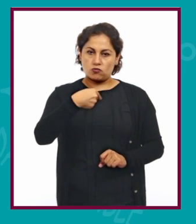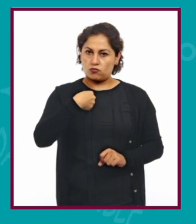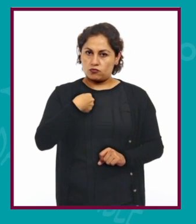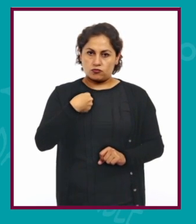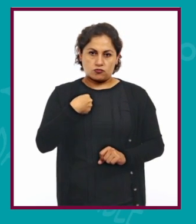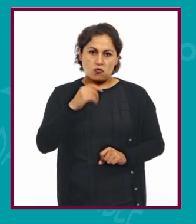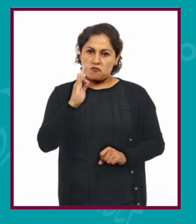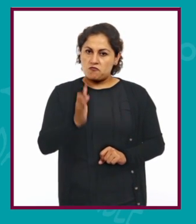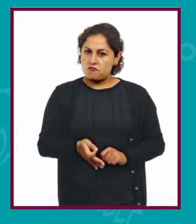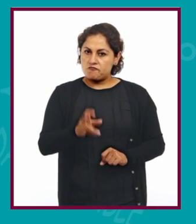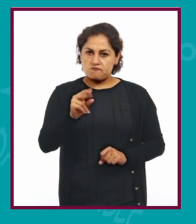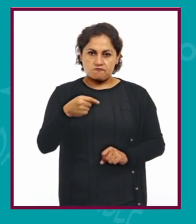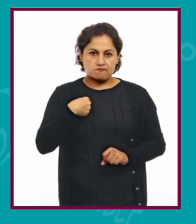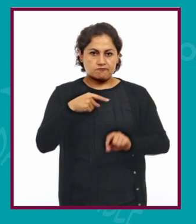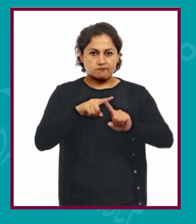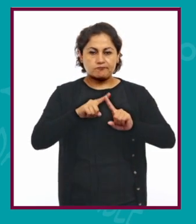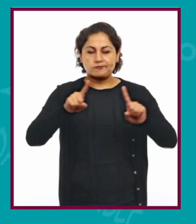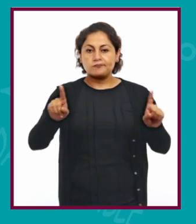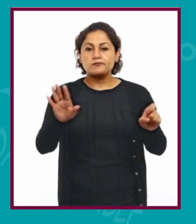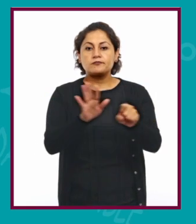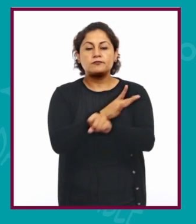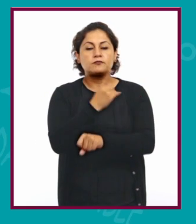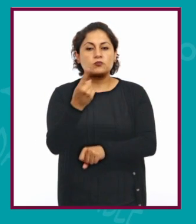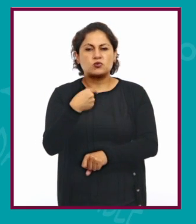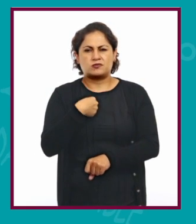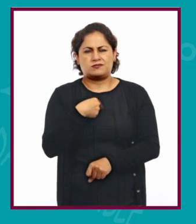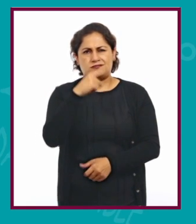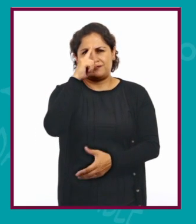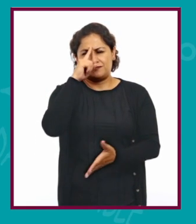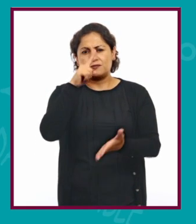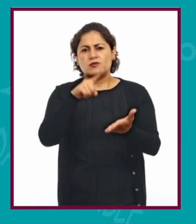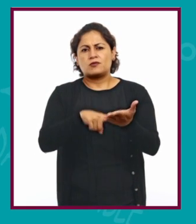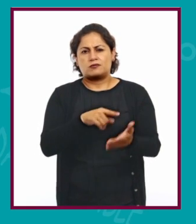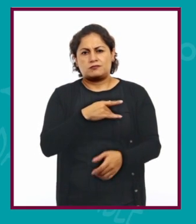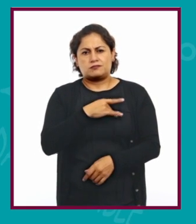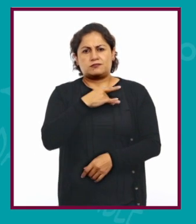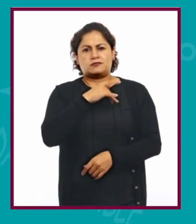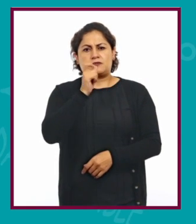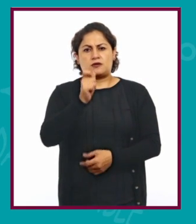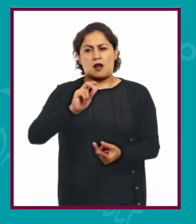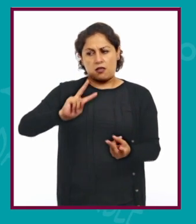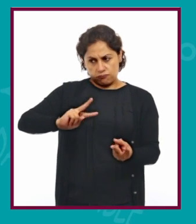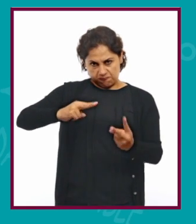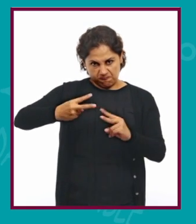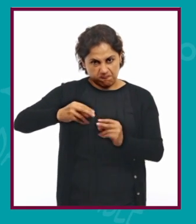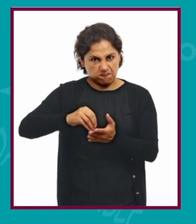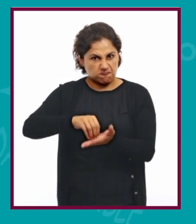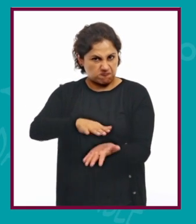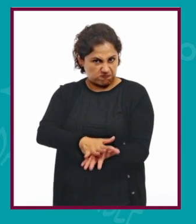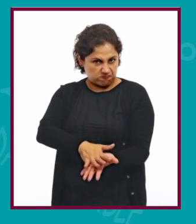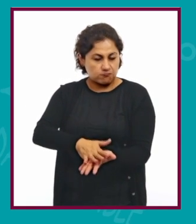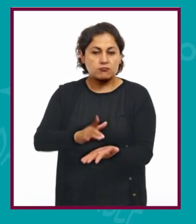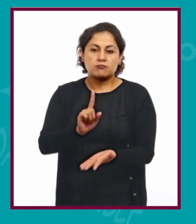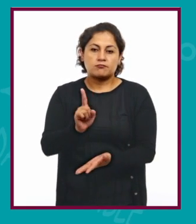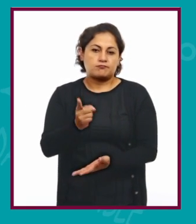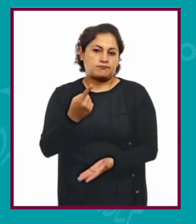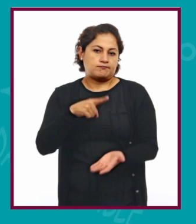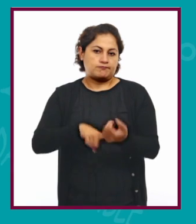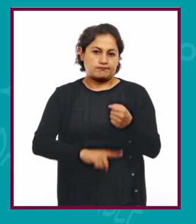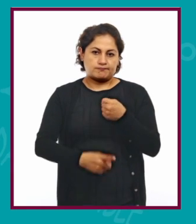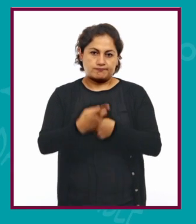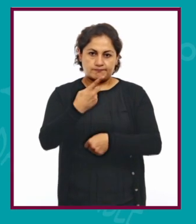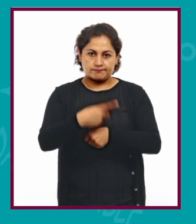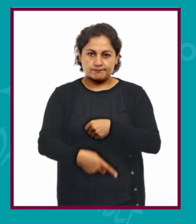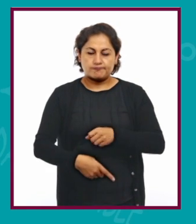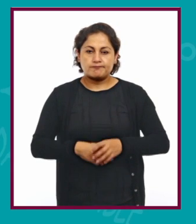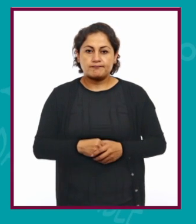yo estoy en contra de eso porque siento que al pagar con la misma moneda nos estamos haciendo más daño a